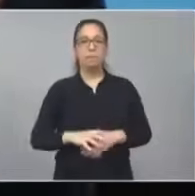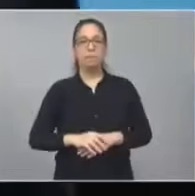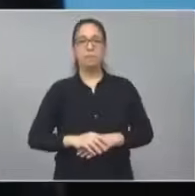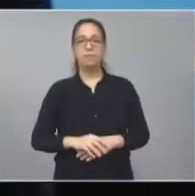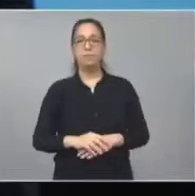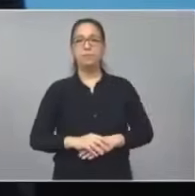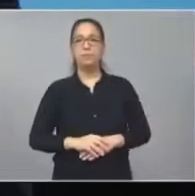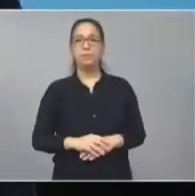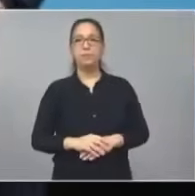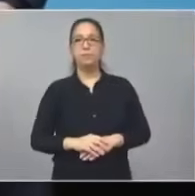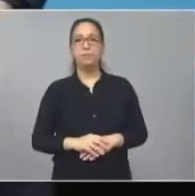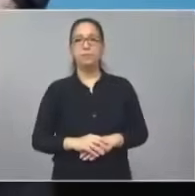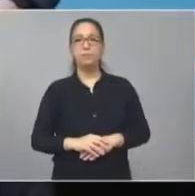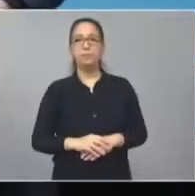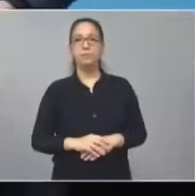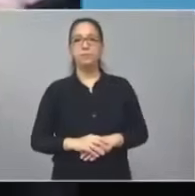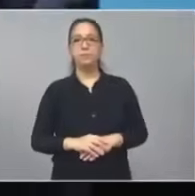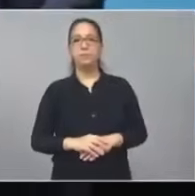Bien.